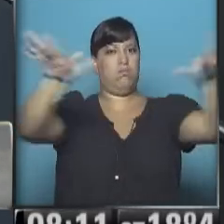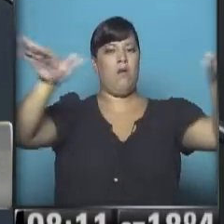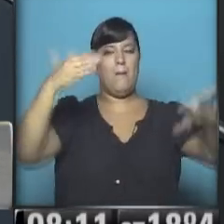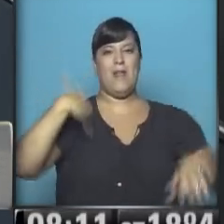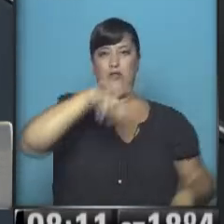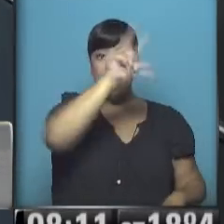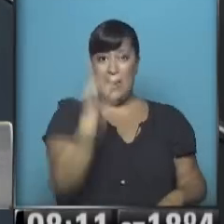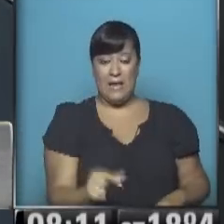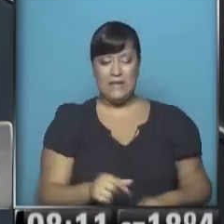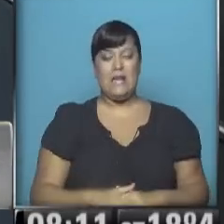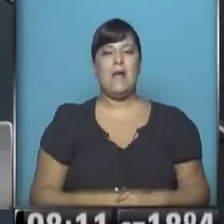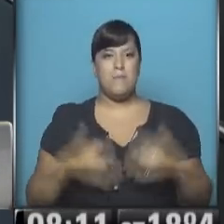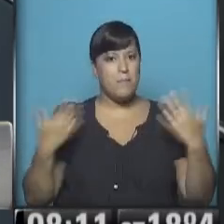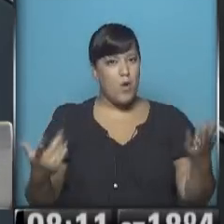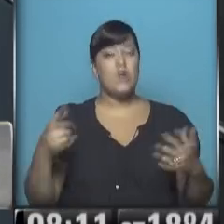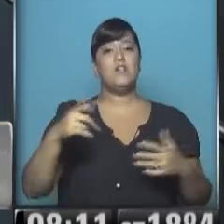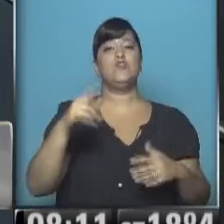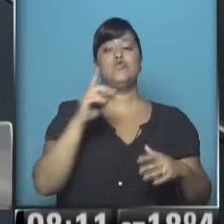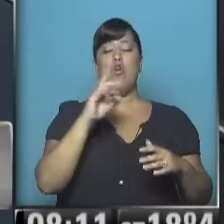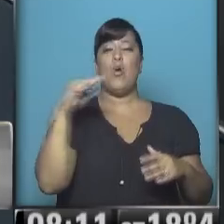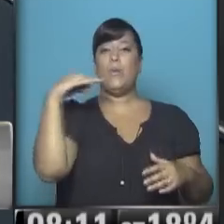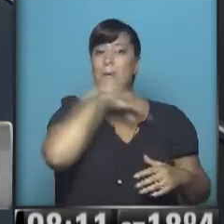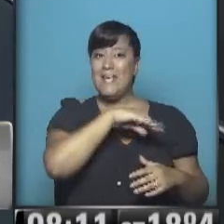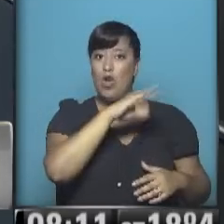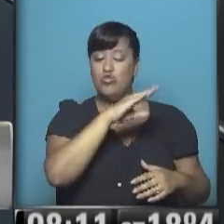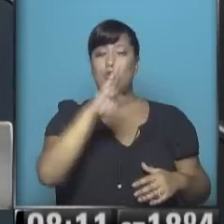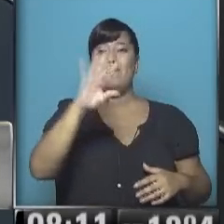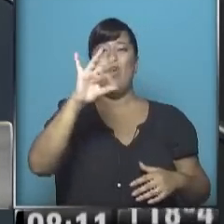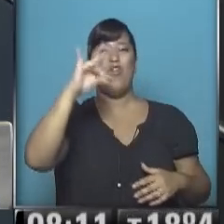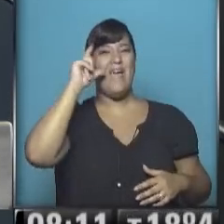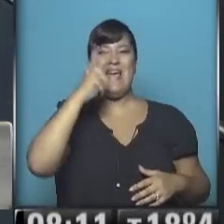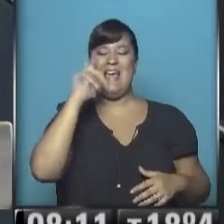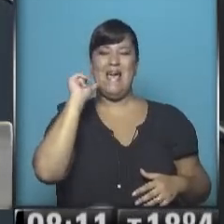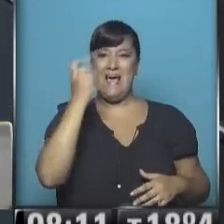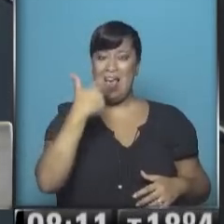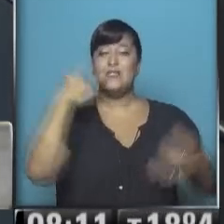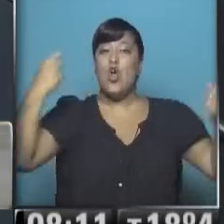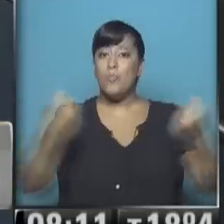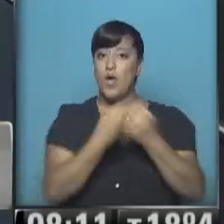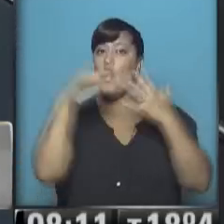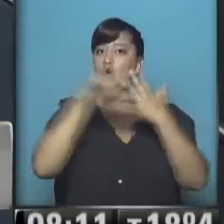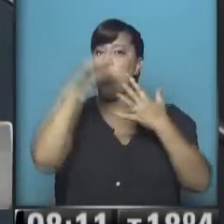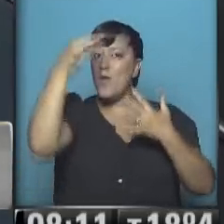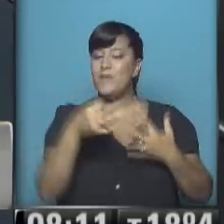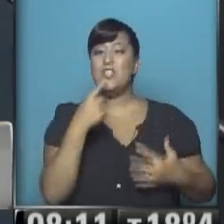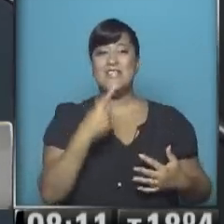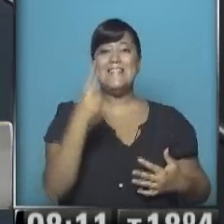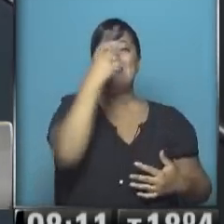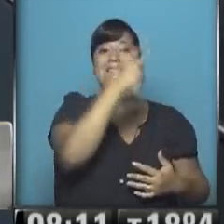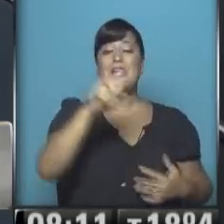Argentina en este sentido bodegas argentinas en el compromiso realizado Establece que del